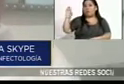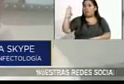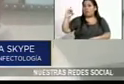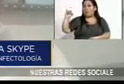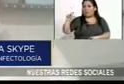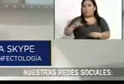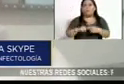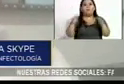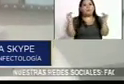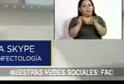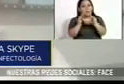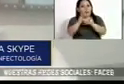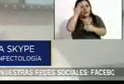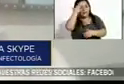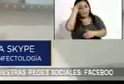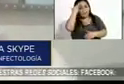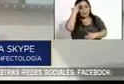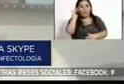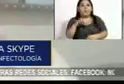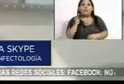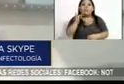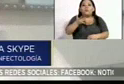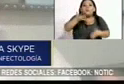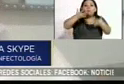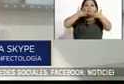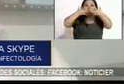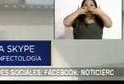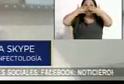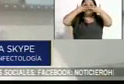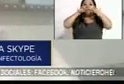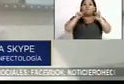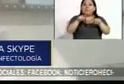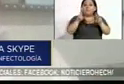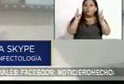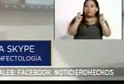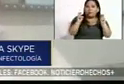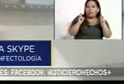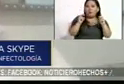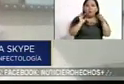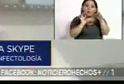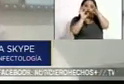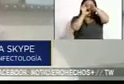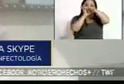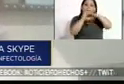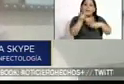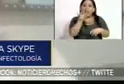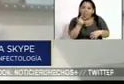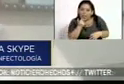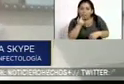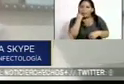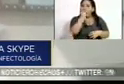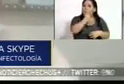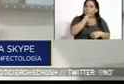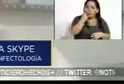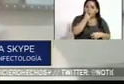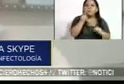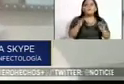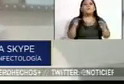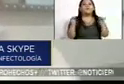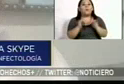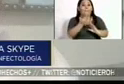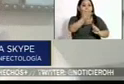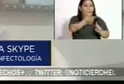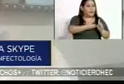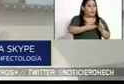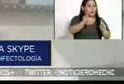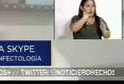vez, recordémonos que el olfato tiene terminaciones nerviosas muy relacionadas al gusto, al lengua, a la boca, y también el paciente